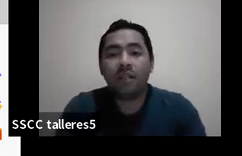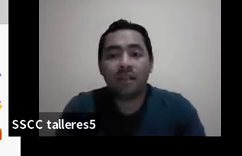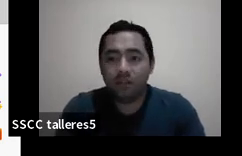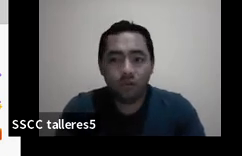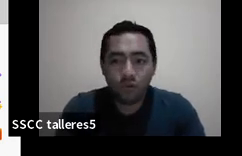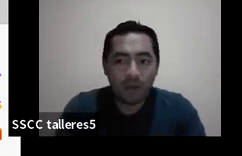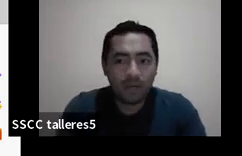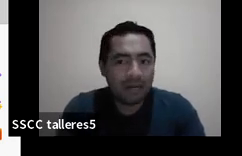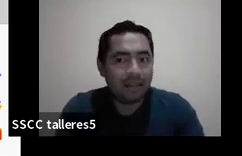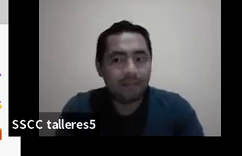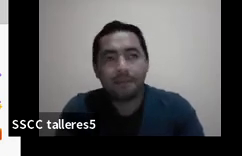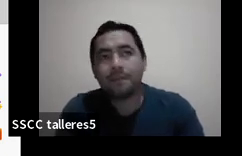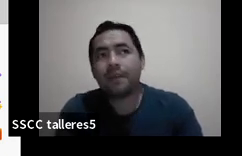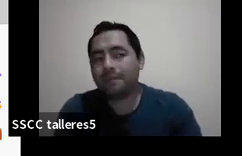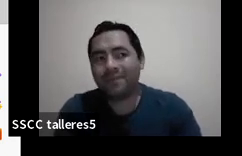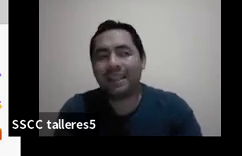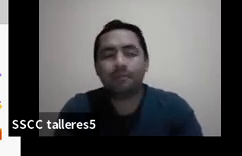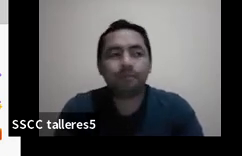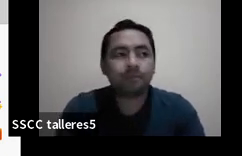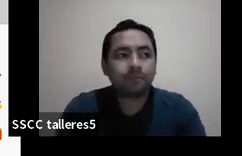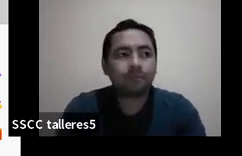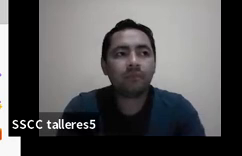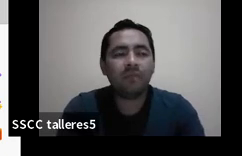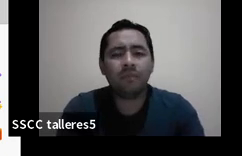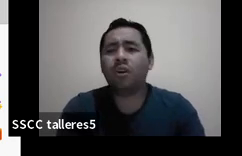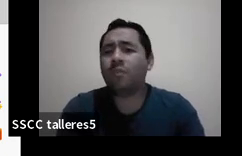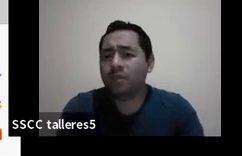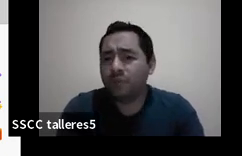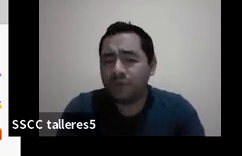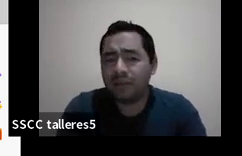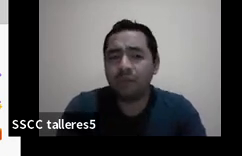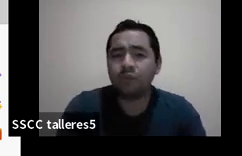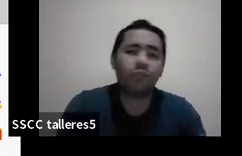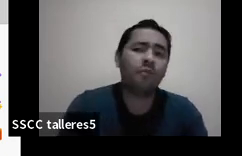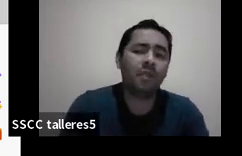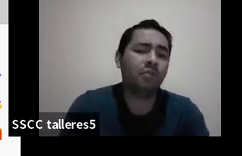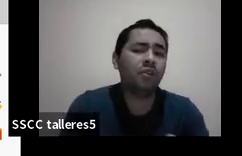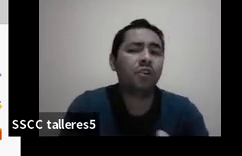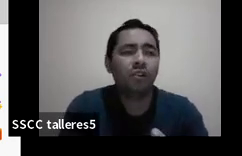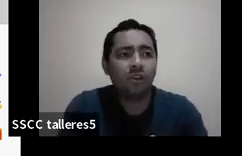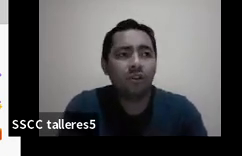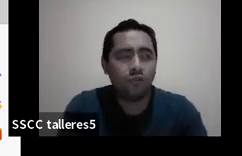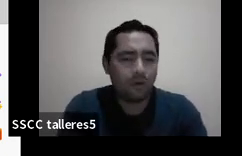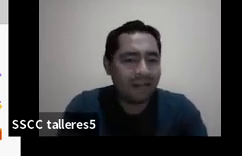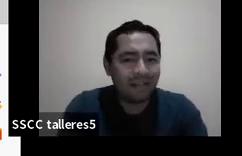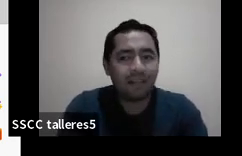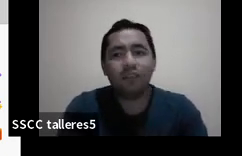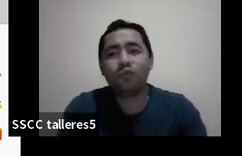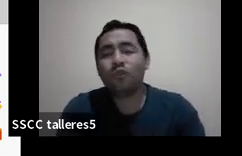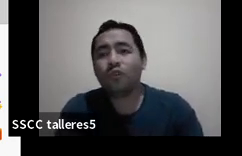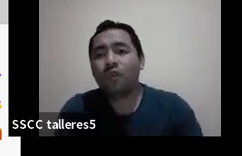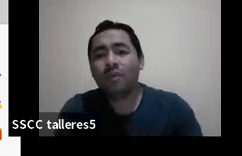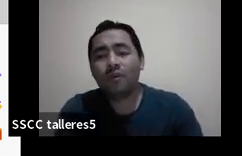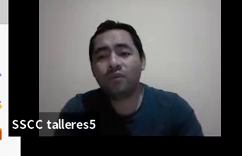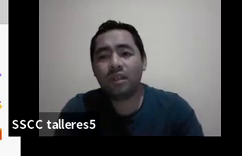sordera completa no hablan nada. ¿Ya? Nada. Pero ¿cómo es eso posible? Que un sordo completo no hable nada